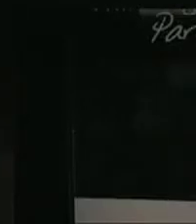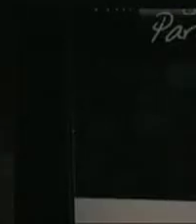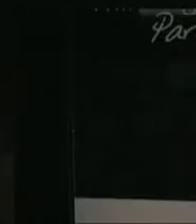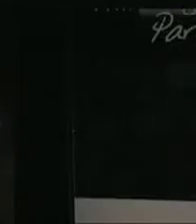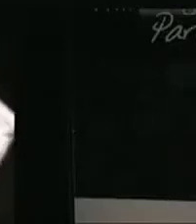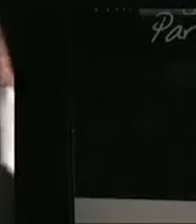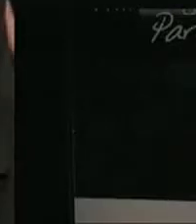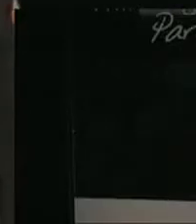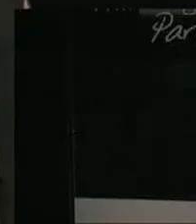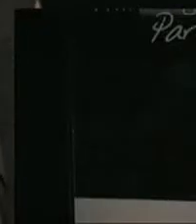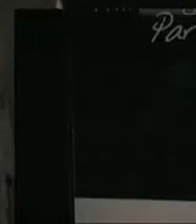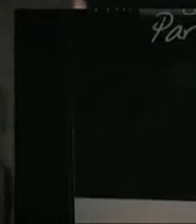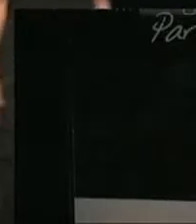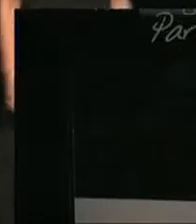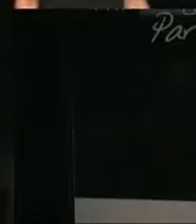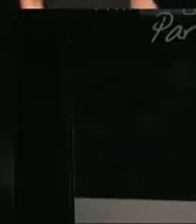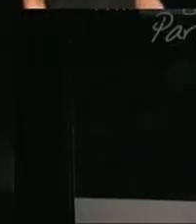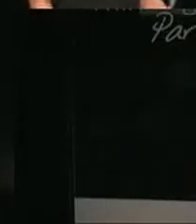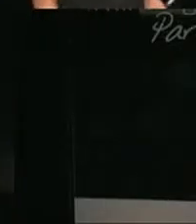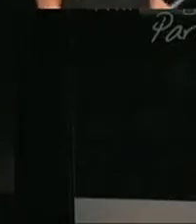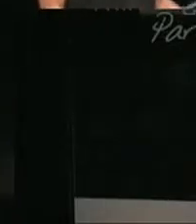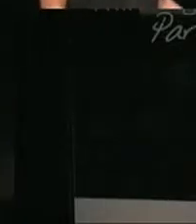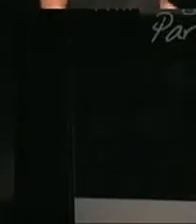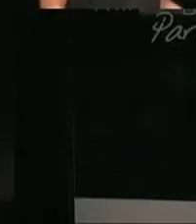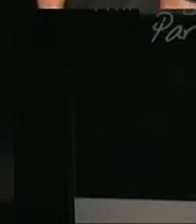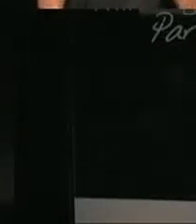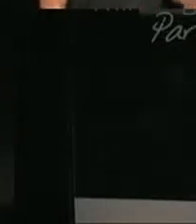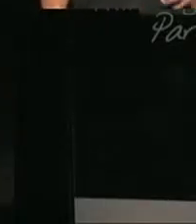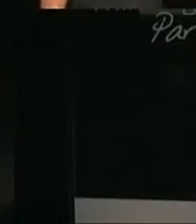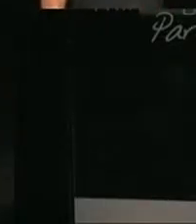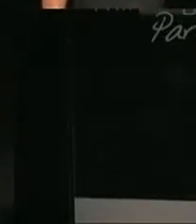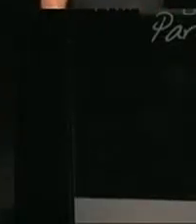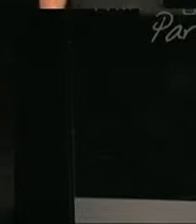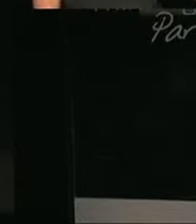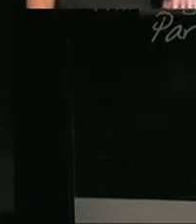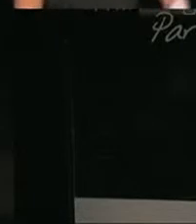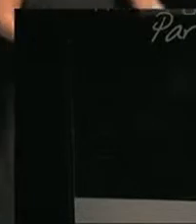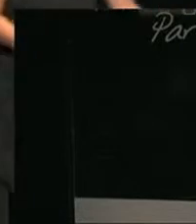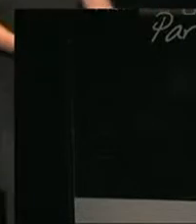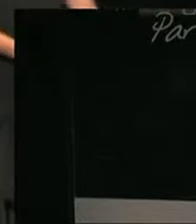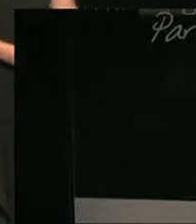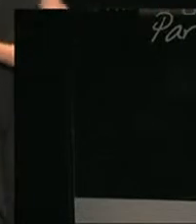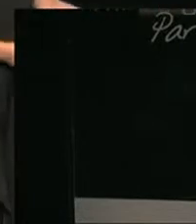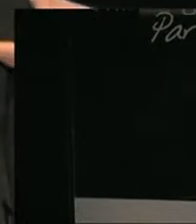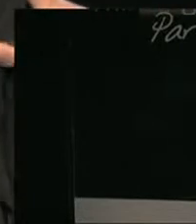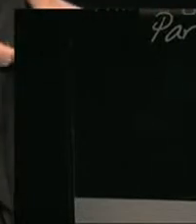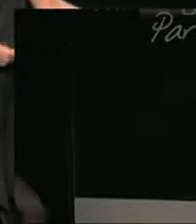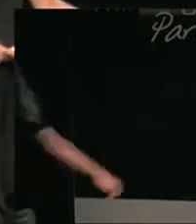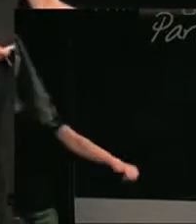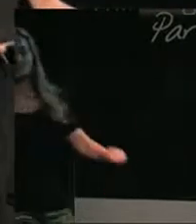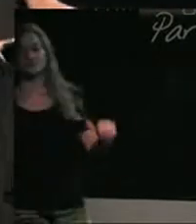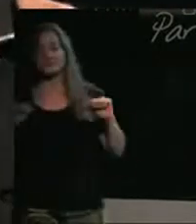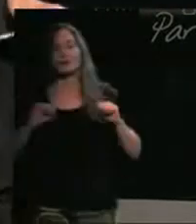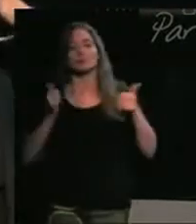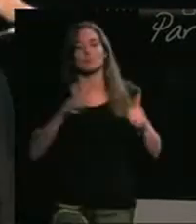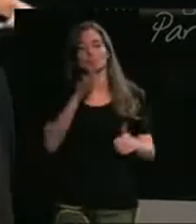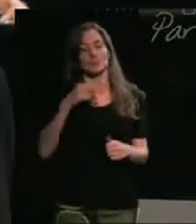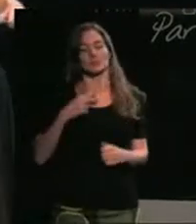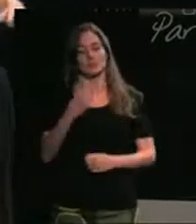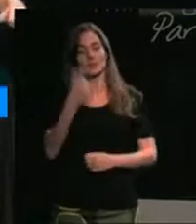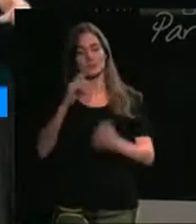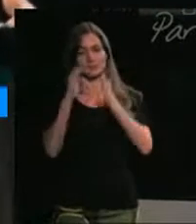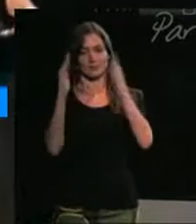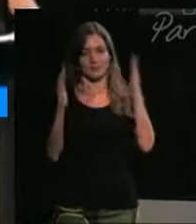segunda parte de la mañana, porque sabéis que se va a extender hasta más allá de la tarde y de la noche, porque acabaremos con una